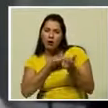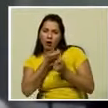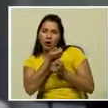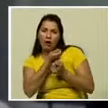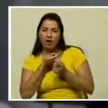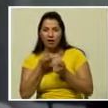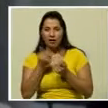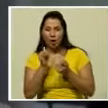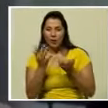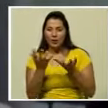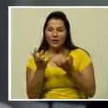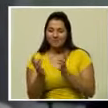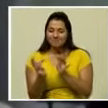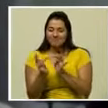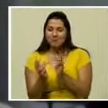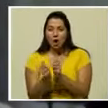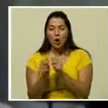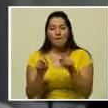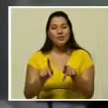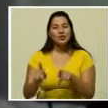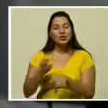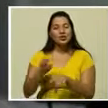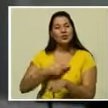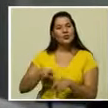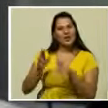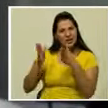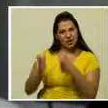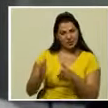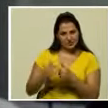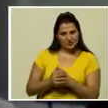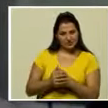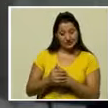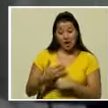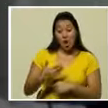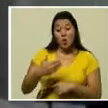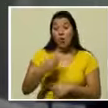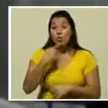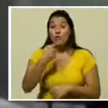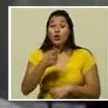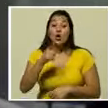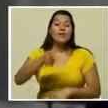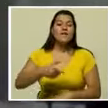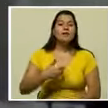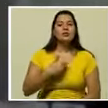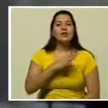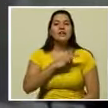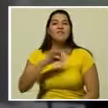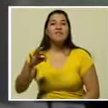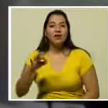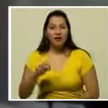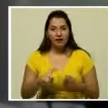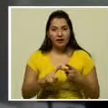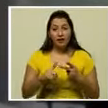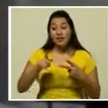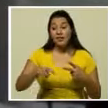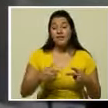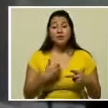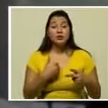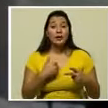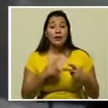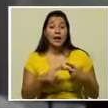en la insistencia del presidente cuando plantea tenemos que tener fe, tenemos que